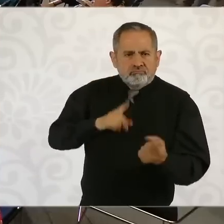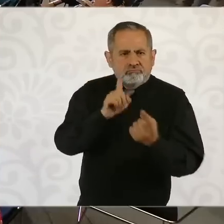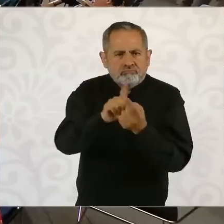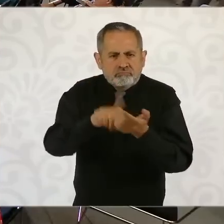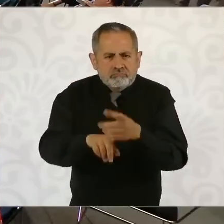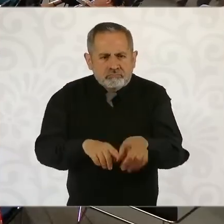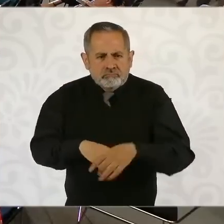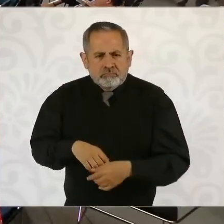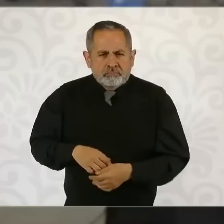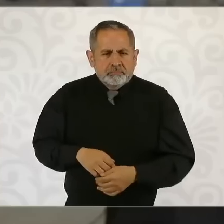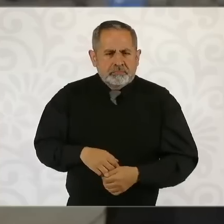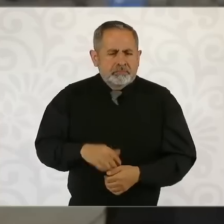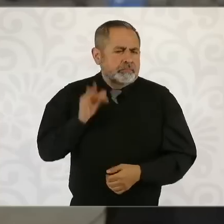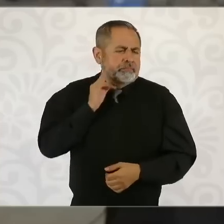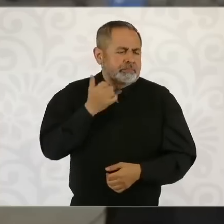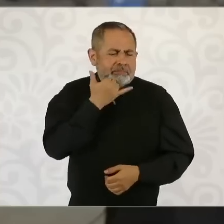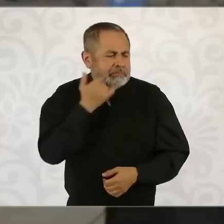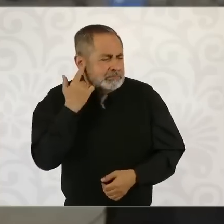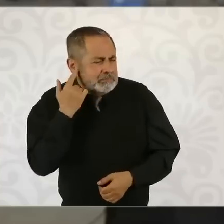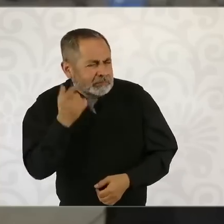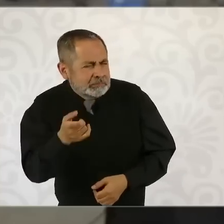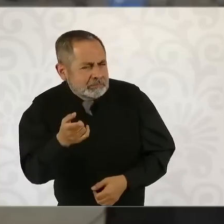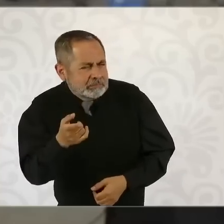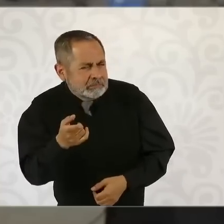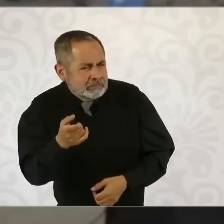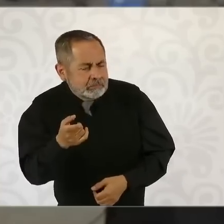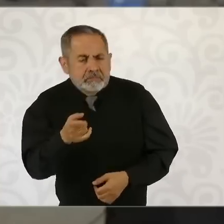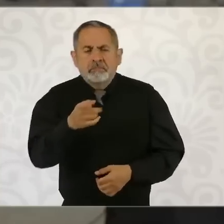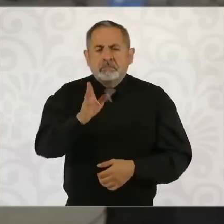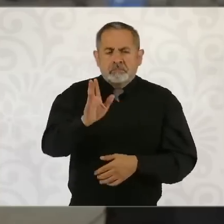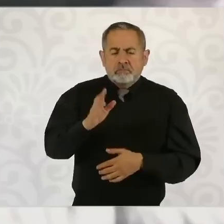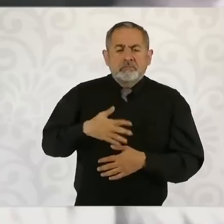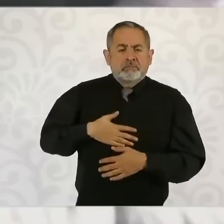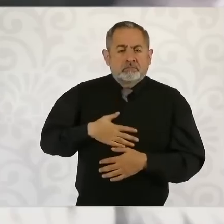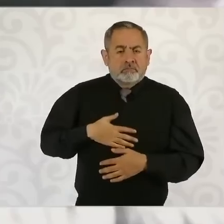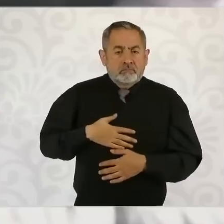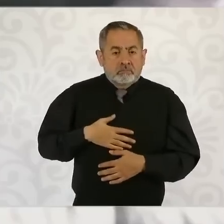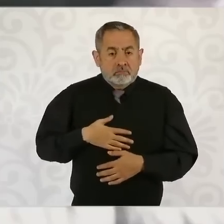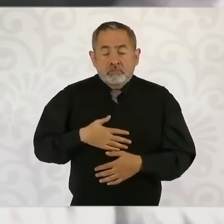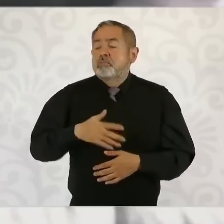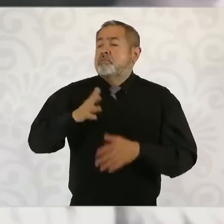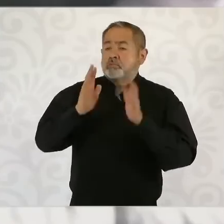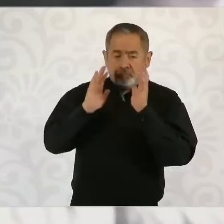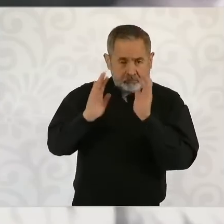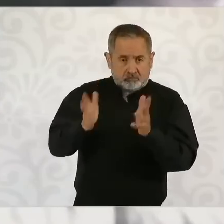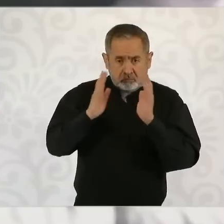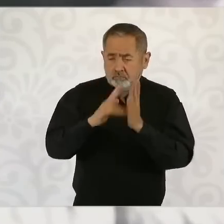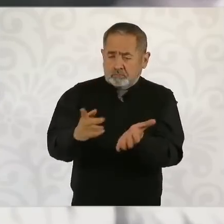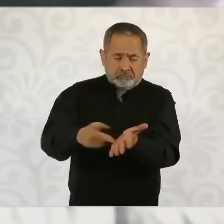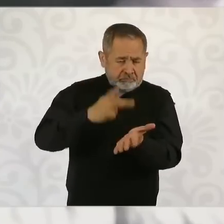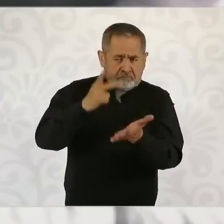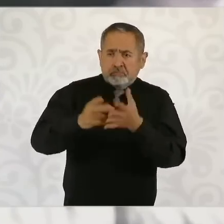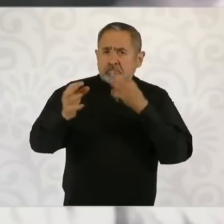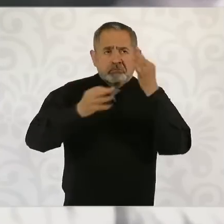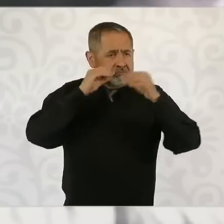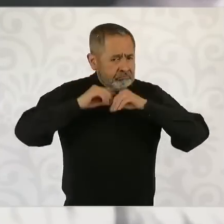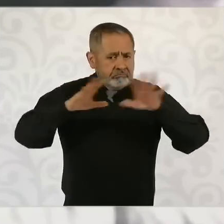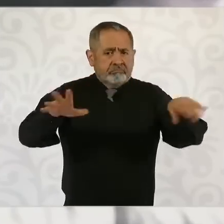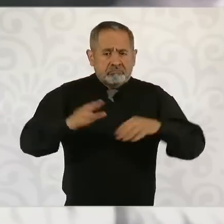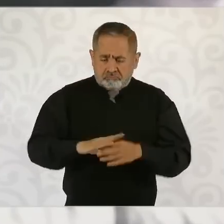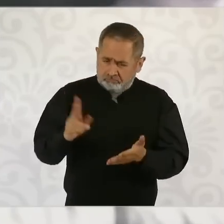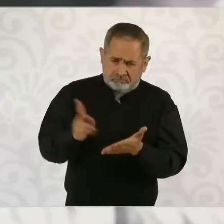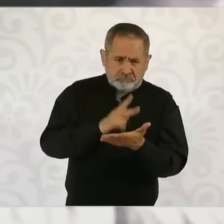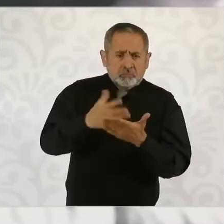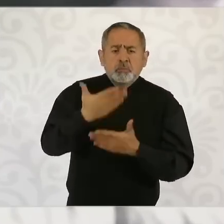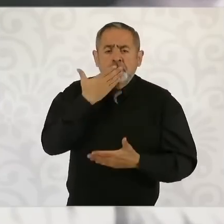¿Perdón? Que si ya tuvo acercamiento con el colectivo de familiares de Jalisco que denunciaron. Se ha dicho en todos los medios la muy